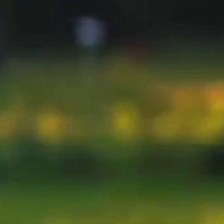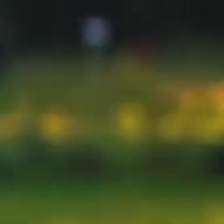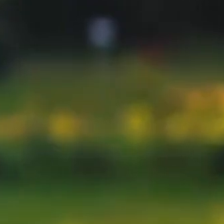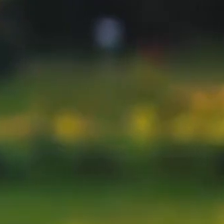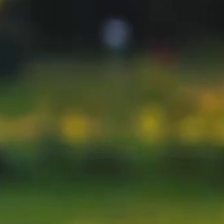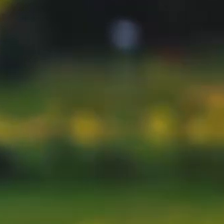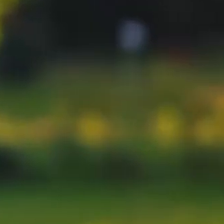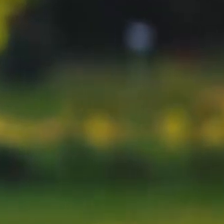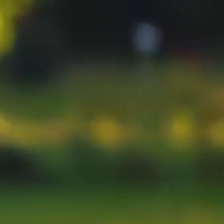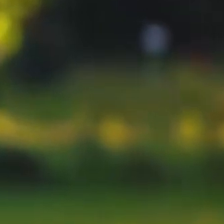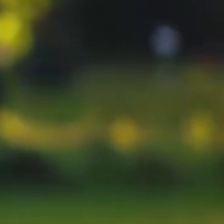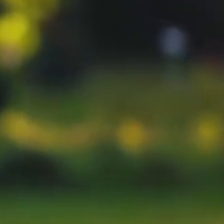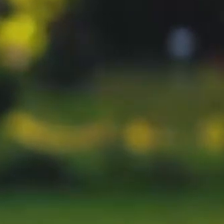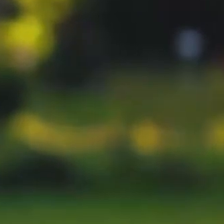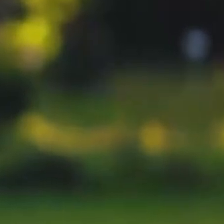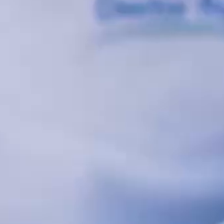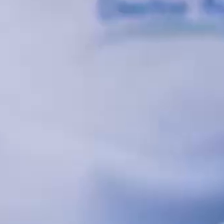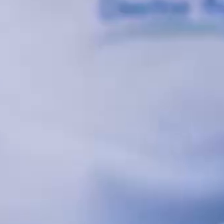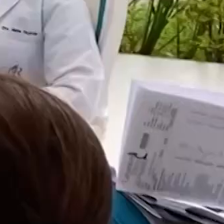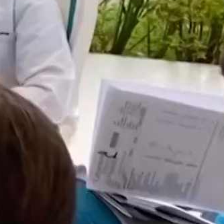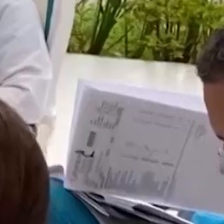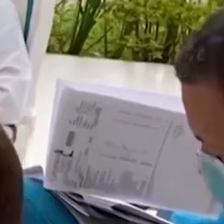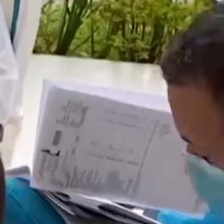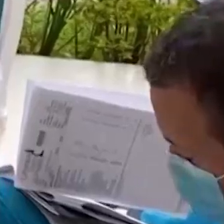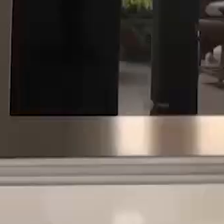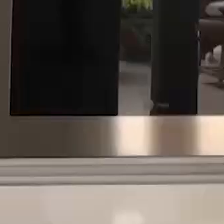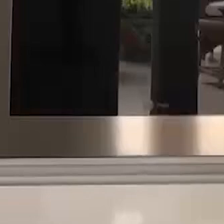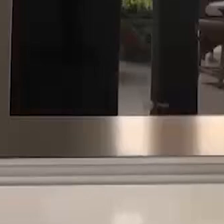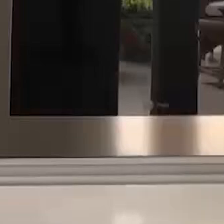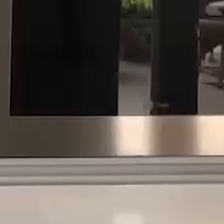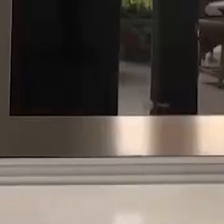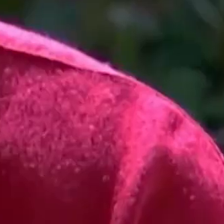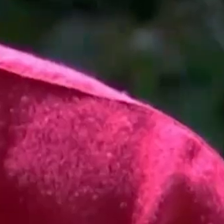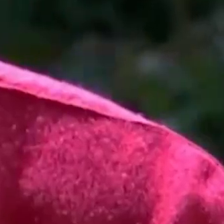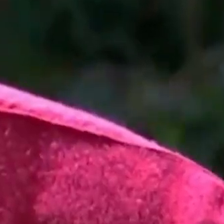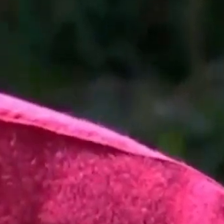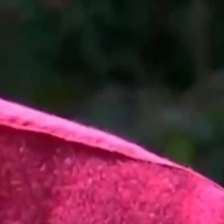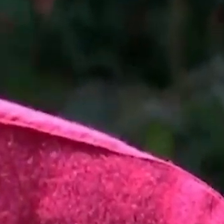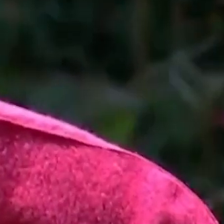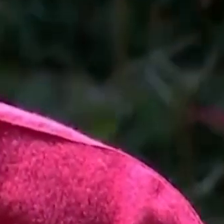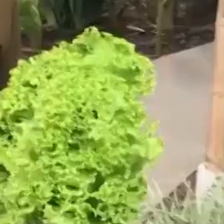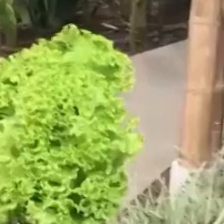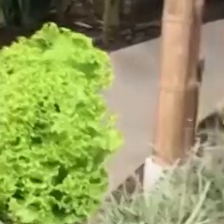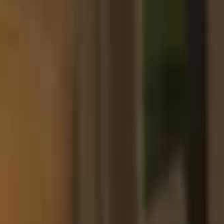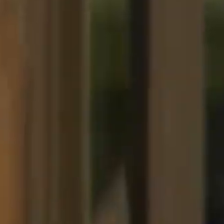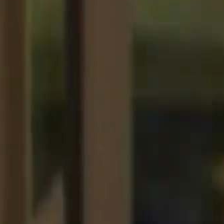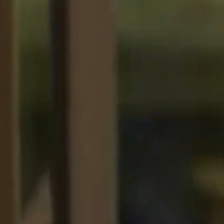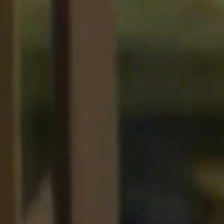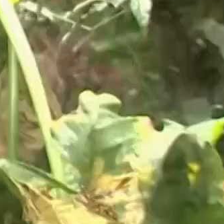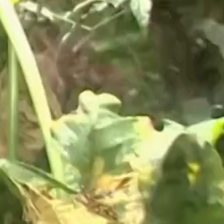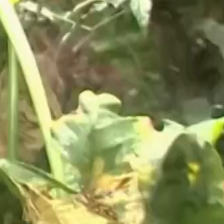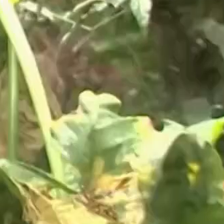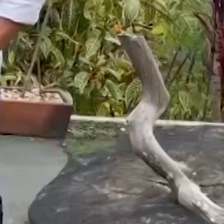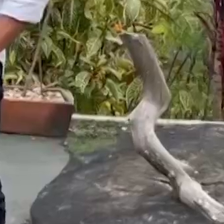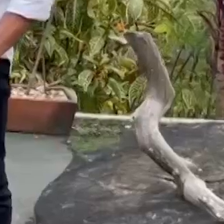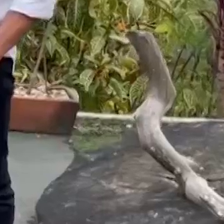Funcional es encontrar tu equilibrio. Corazón, corazón, corazón.